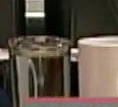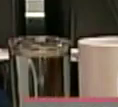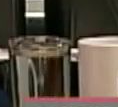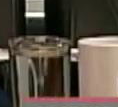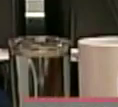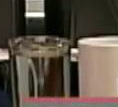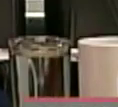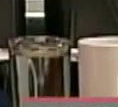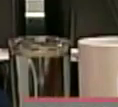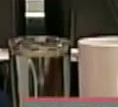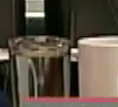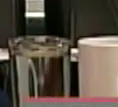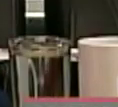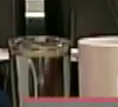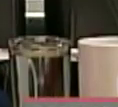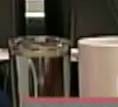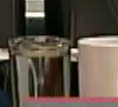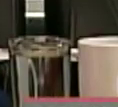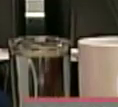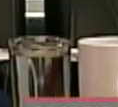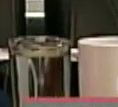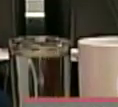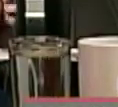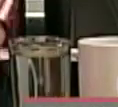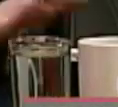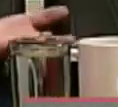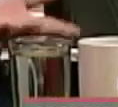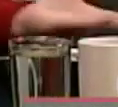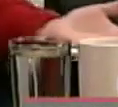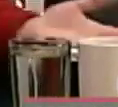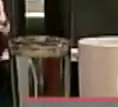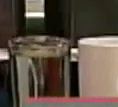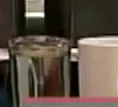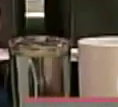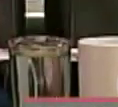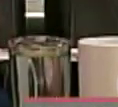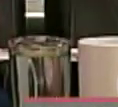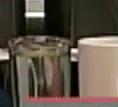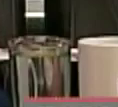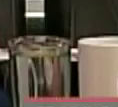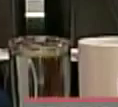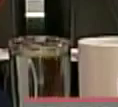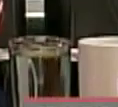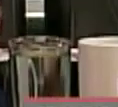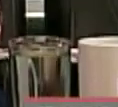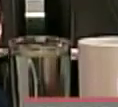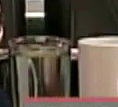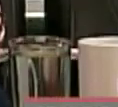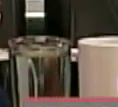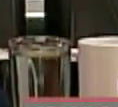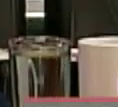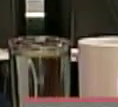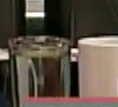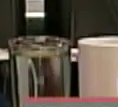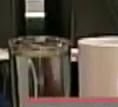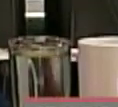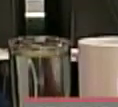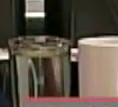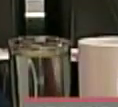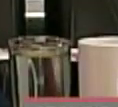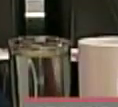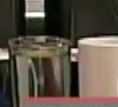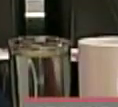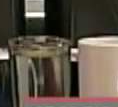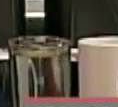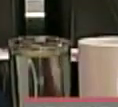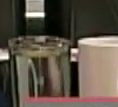del metabolismo del planeta Tierra. Estamos hablando que sin agua, ¿qué vamos a hacer? Ah, porque entonces podemos plantar soja y entonces empiezan